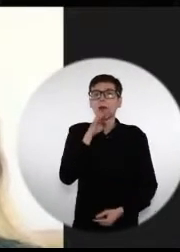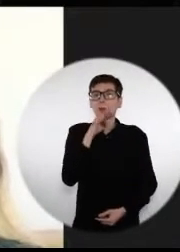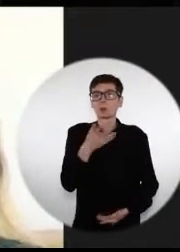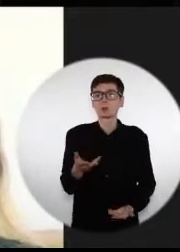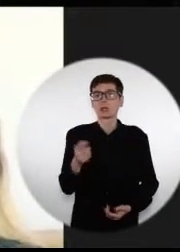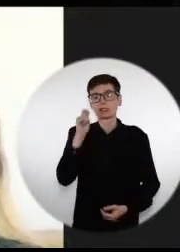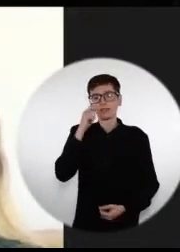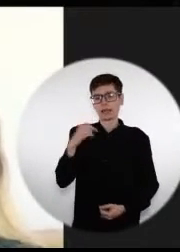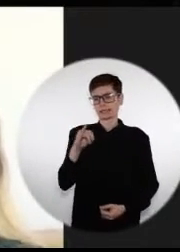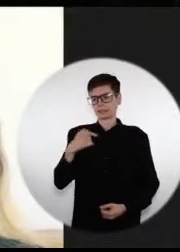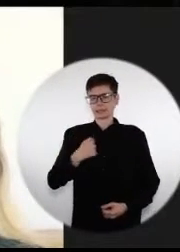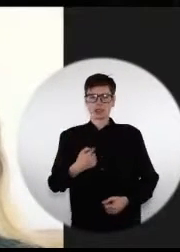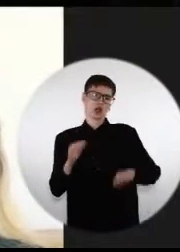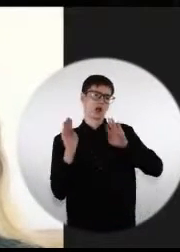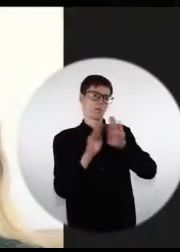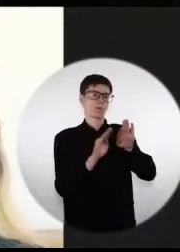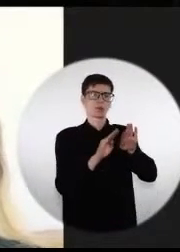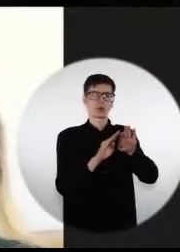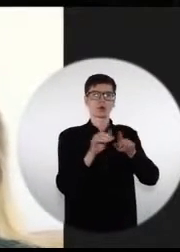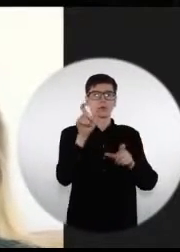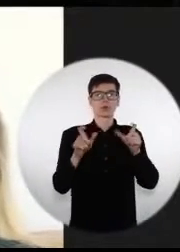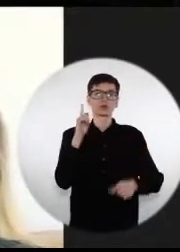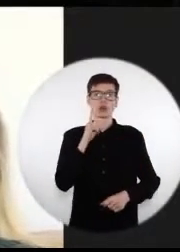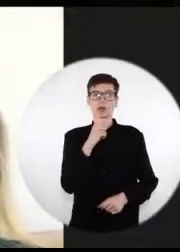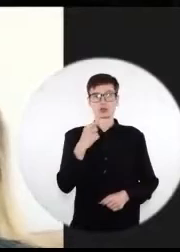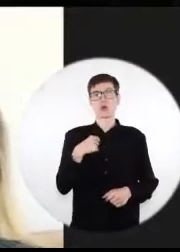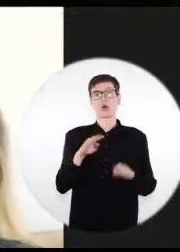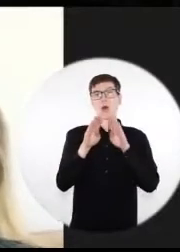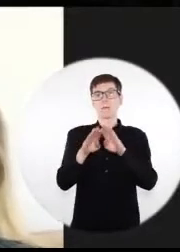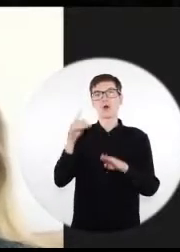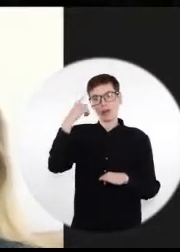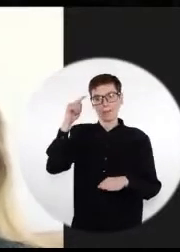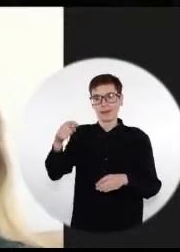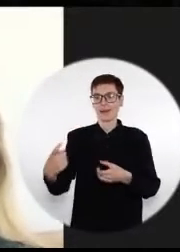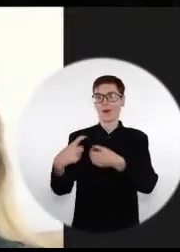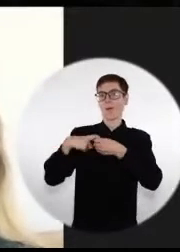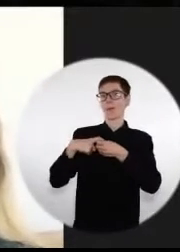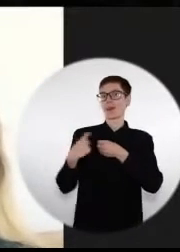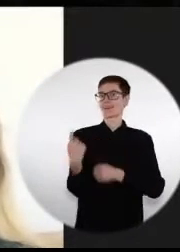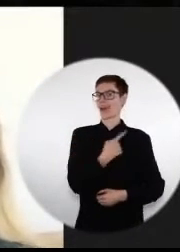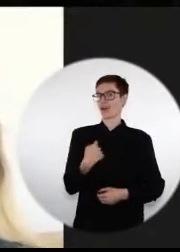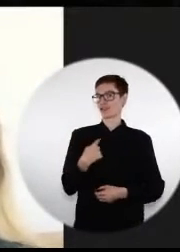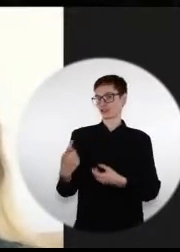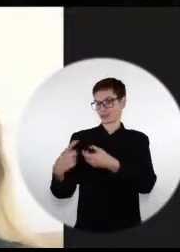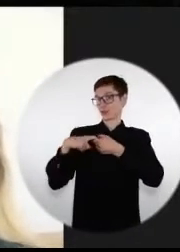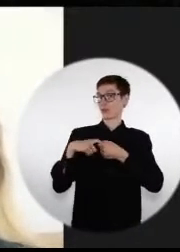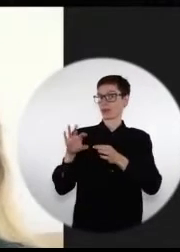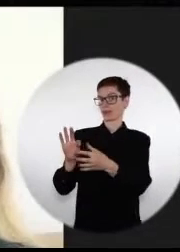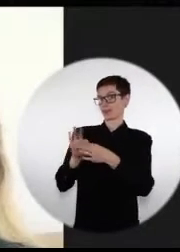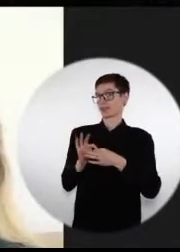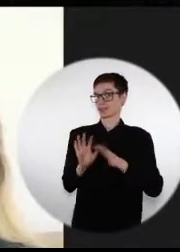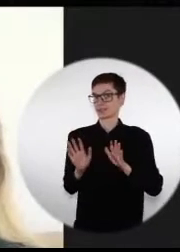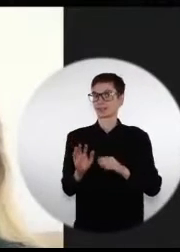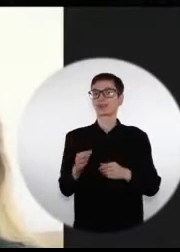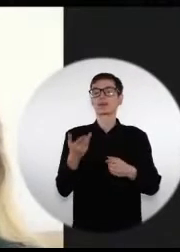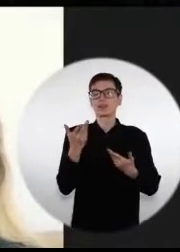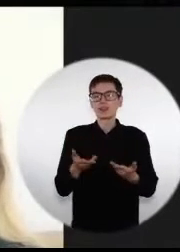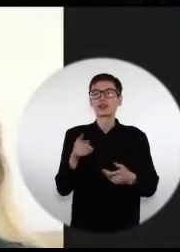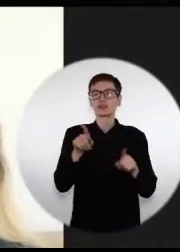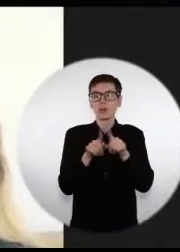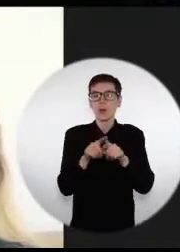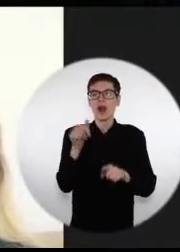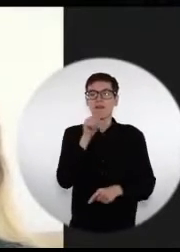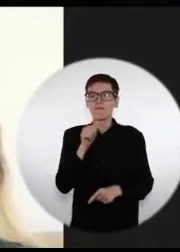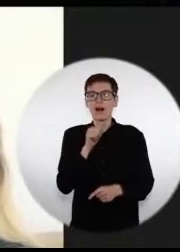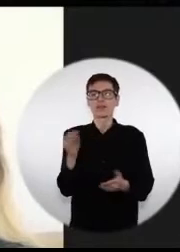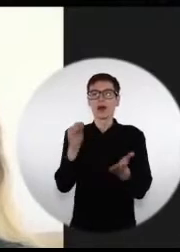lengua de señas enorme en verdad para que le ocupa en casa y como para como decir que nosotros apoyamos la persona sorda y